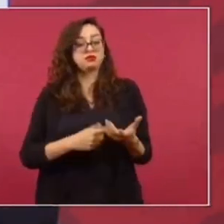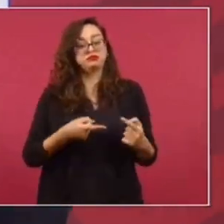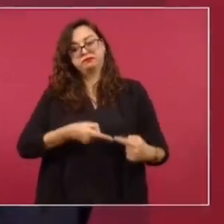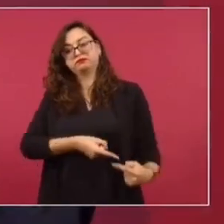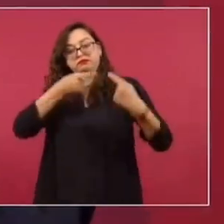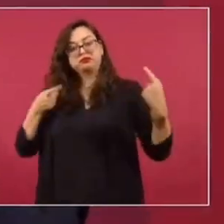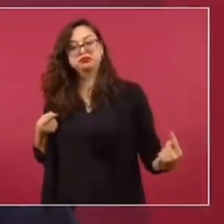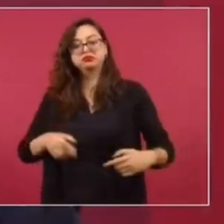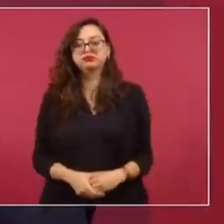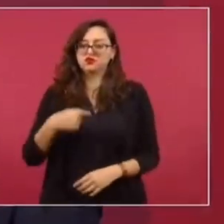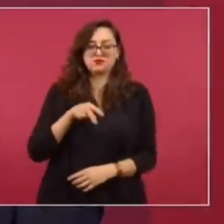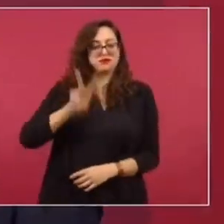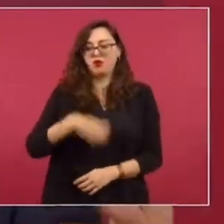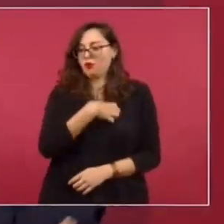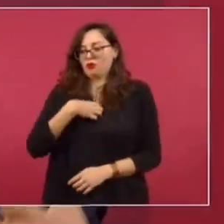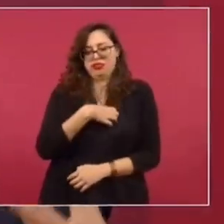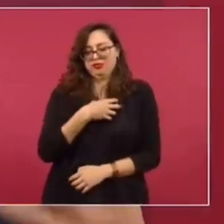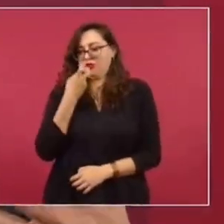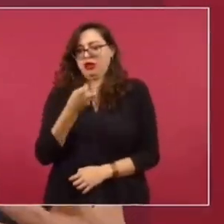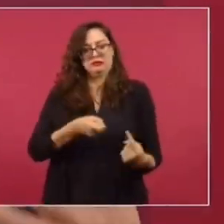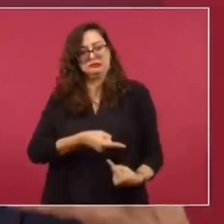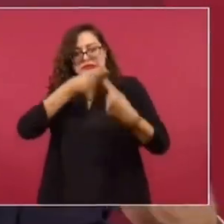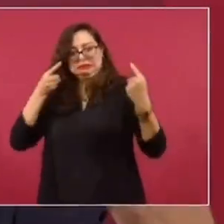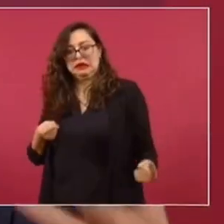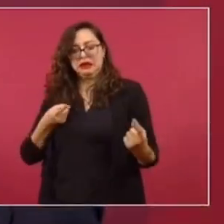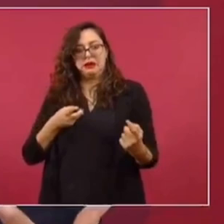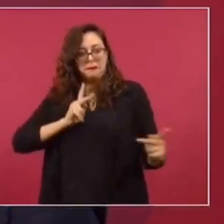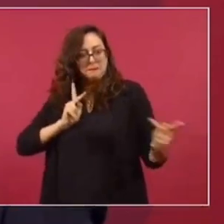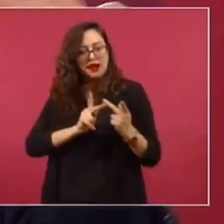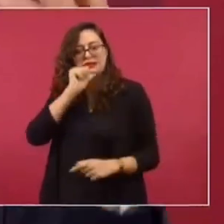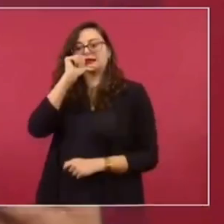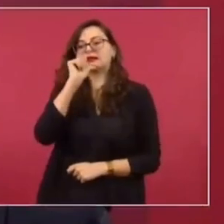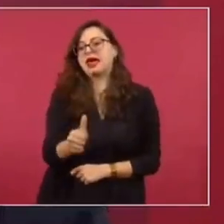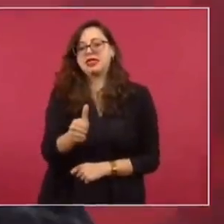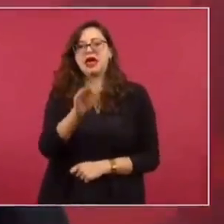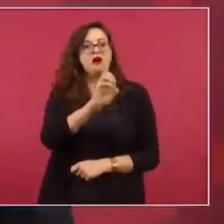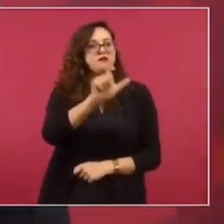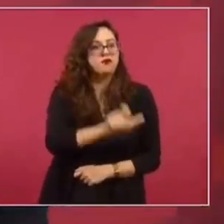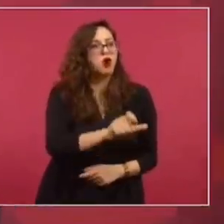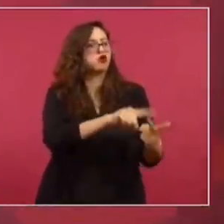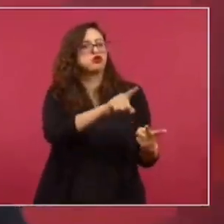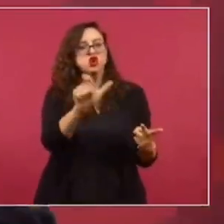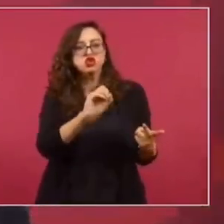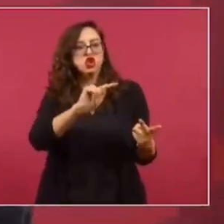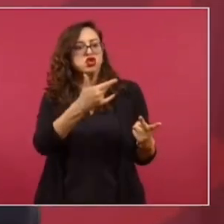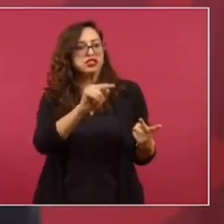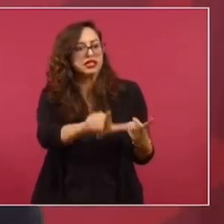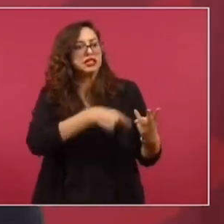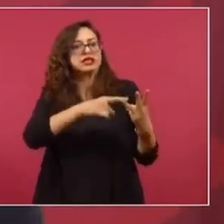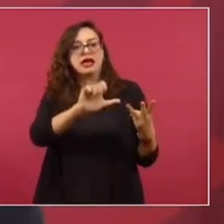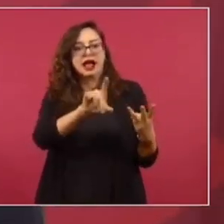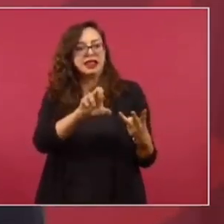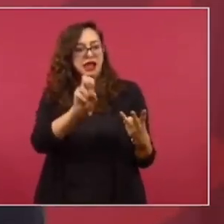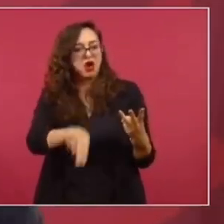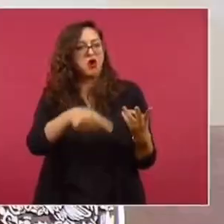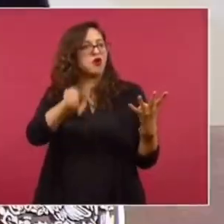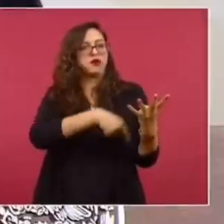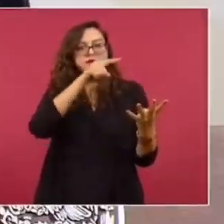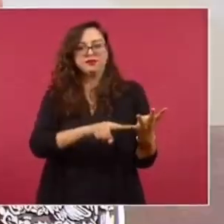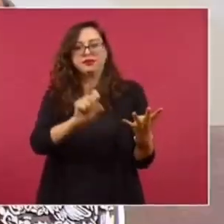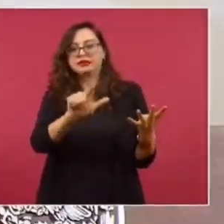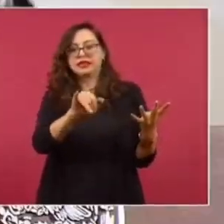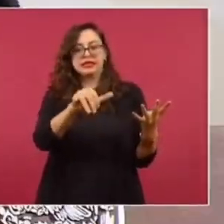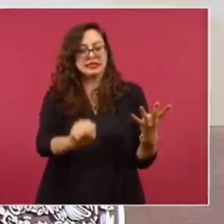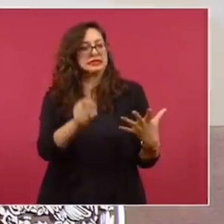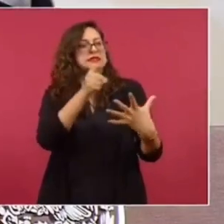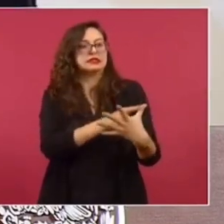ella. Y debe ser, pero para mí es una dicha enorme no coincidir con esta señora, ni coincidir con Fox, ni coincidir con Calderón, ni coincidir